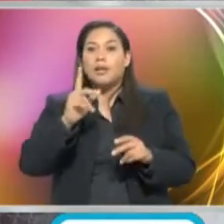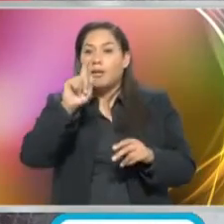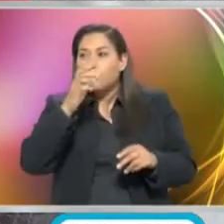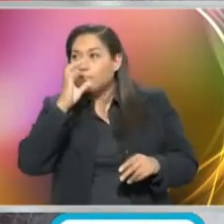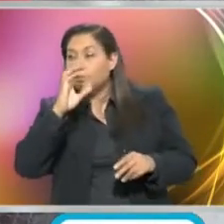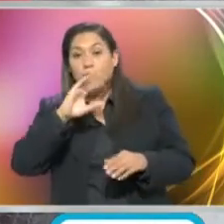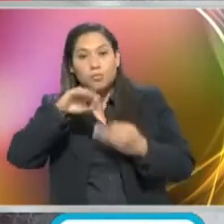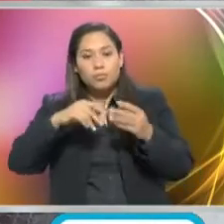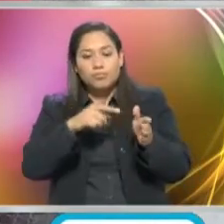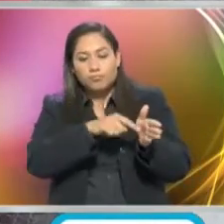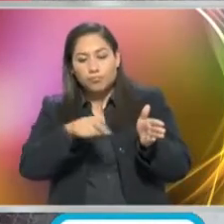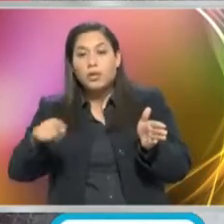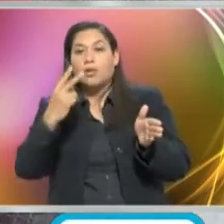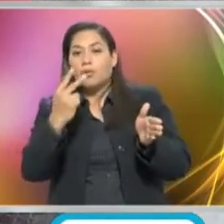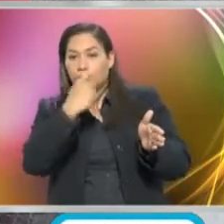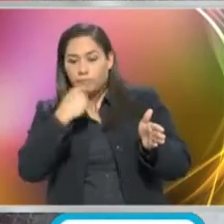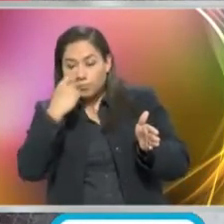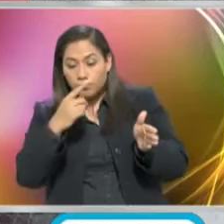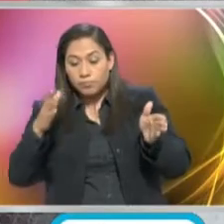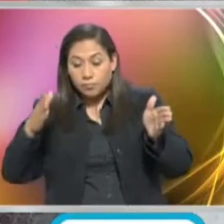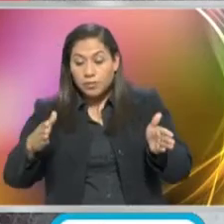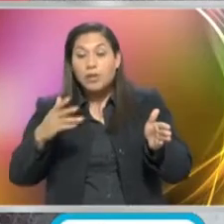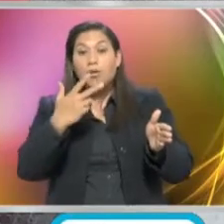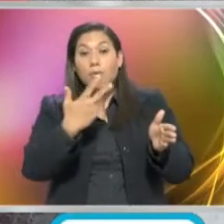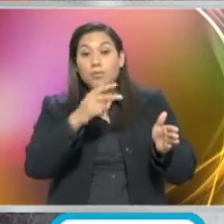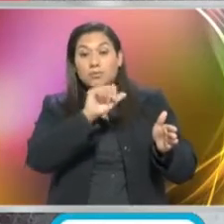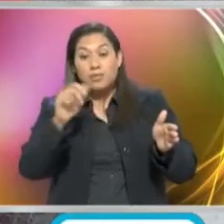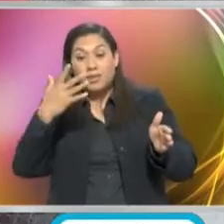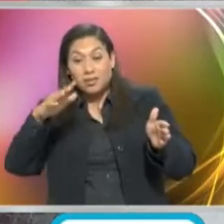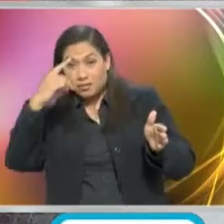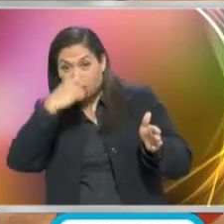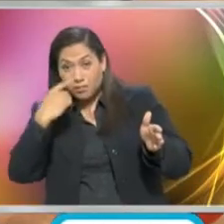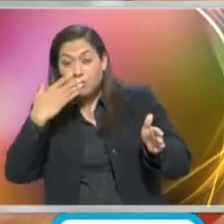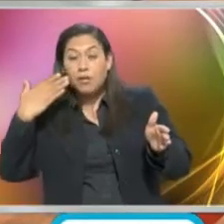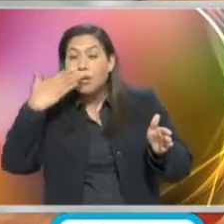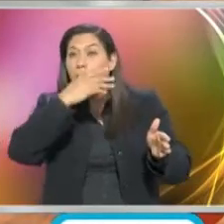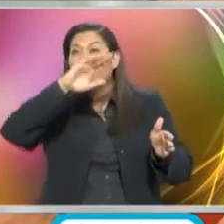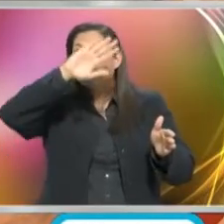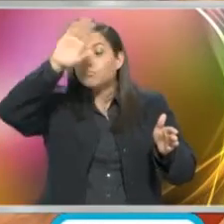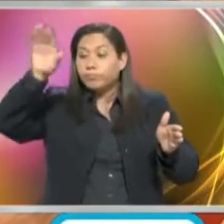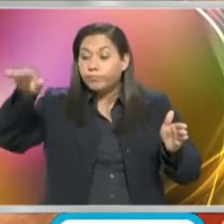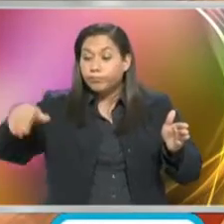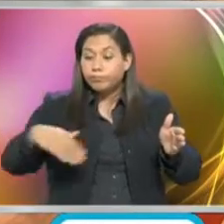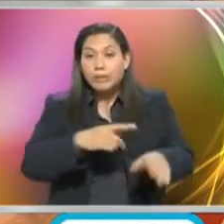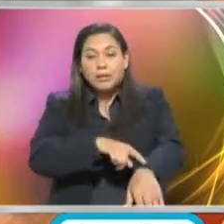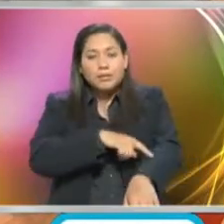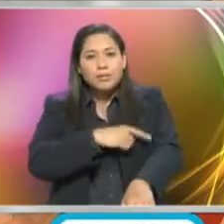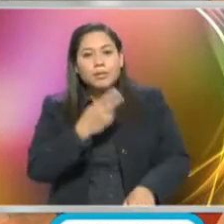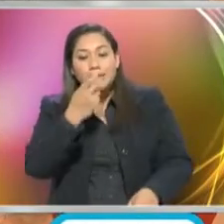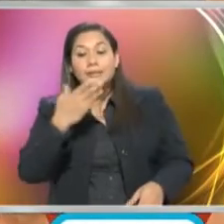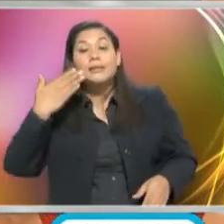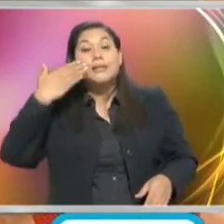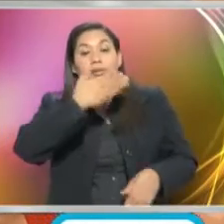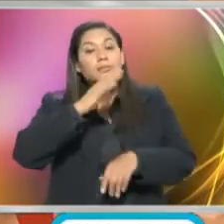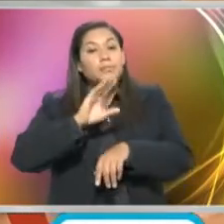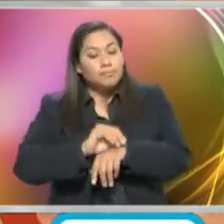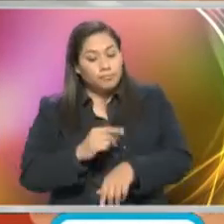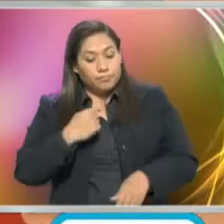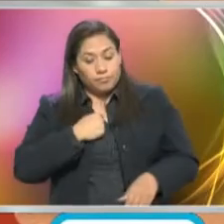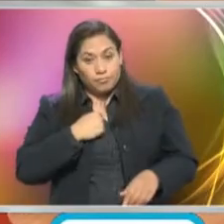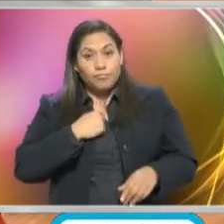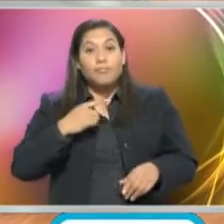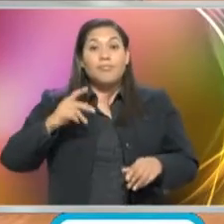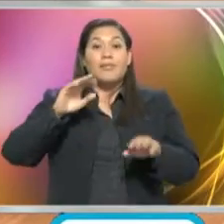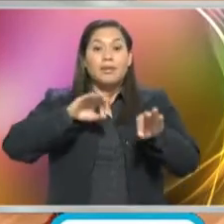qué? Porque a partir de ahí tendrías que contar 8 a 10 horas para hacer un ayuno largo. Este ayuno lo que va a permitir es, va a trabajar